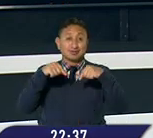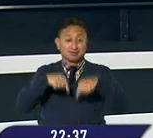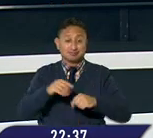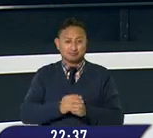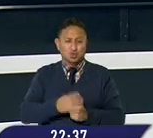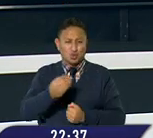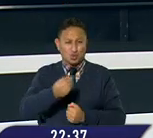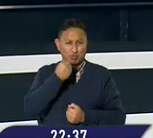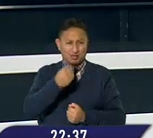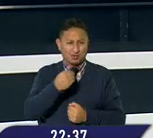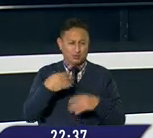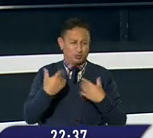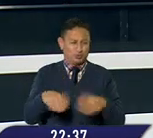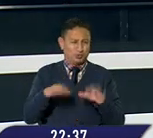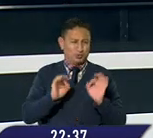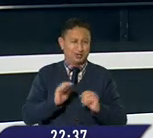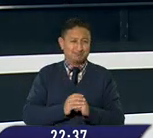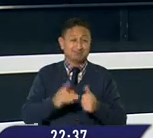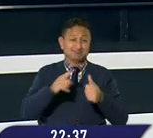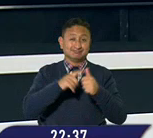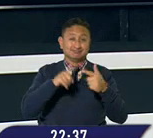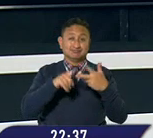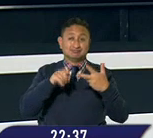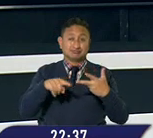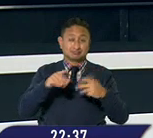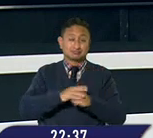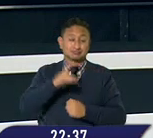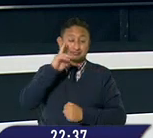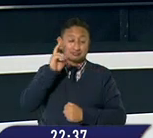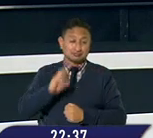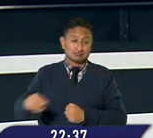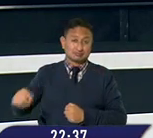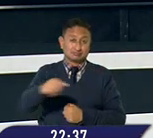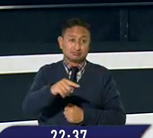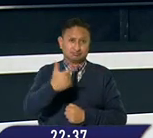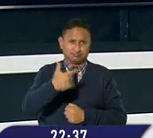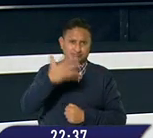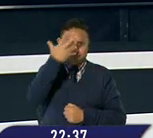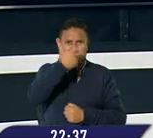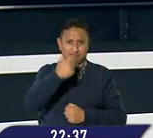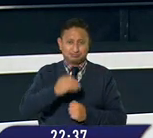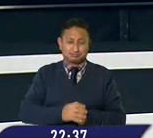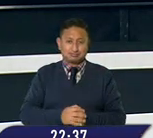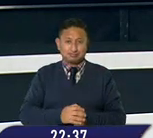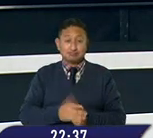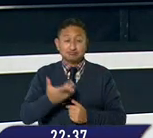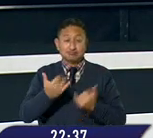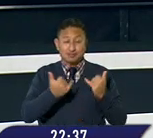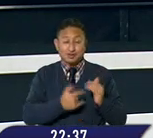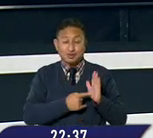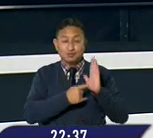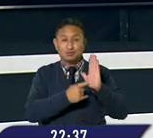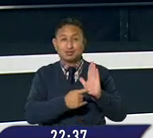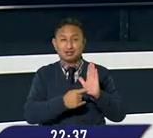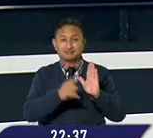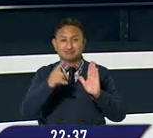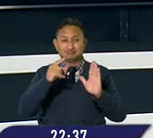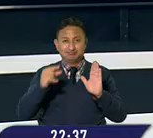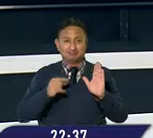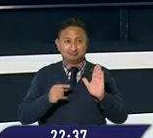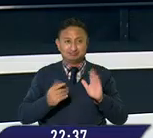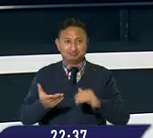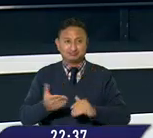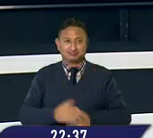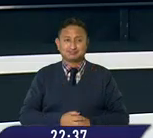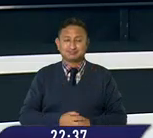gastronomía son algunos de los atractivos turísticos de este paraíso amazónico. Les contamos más detalles a